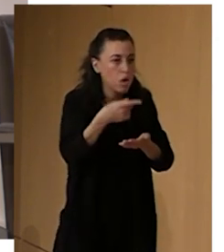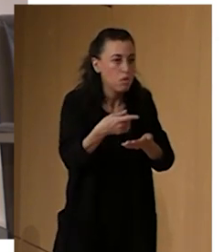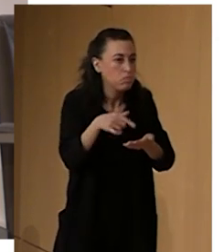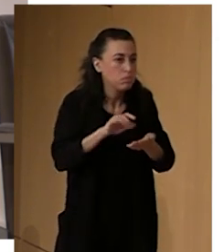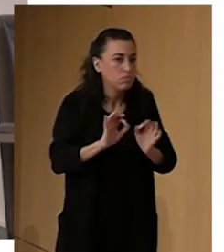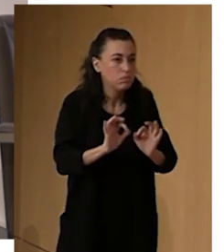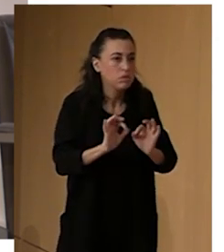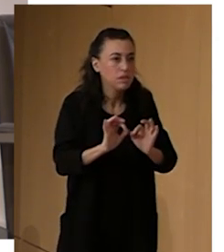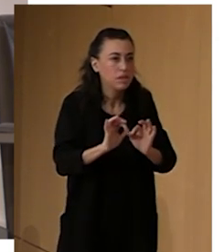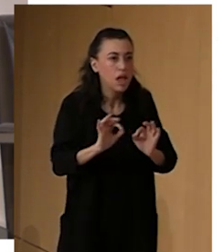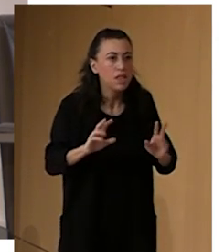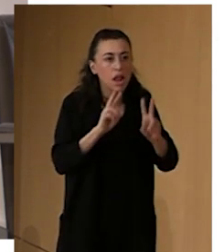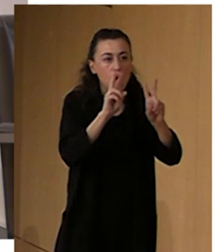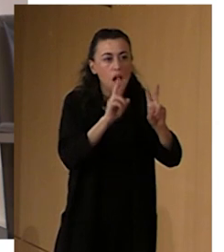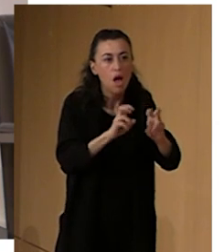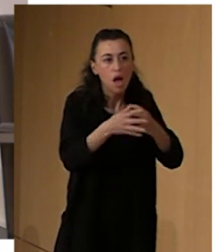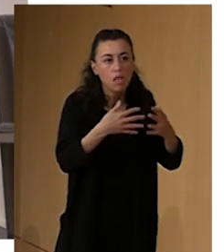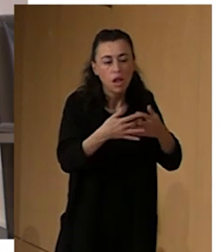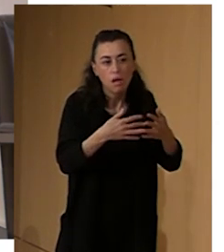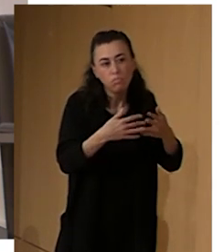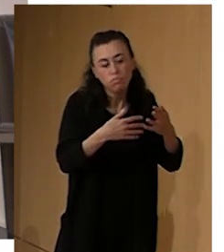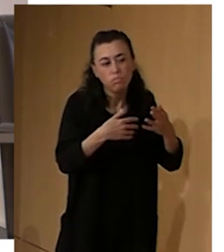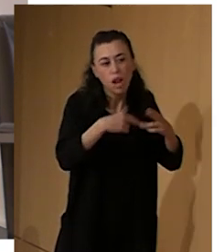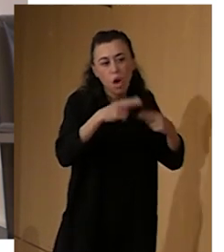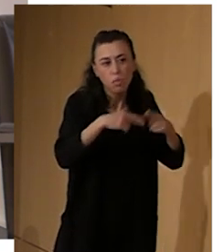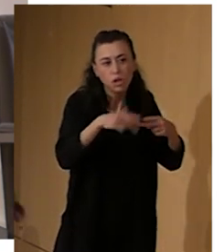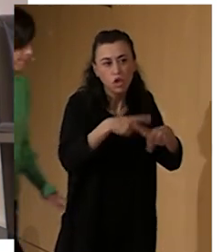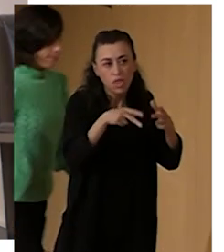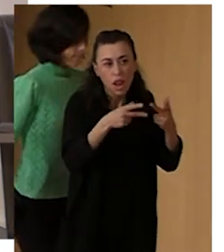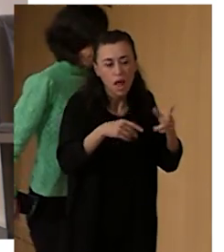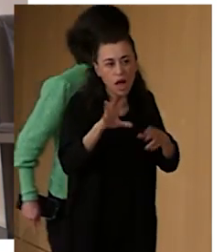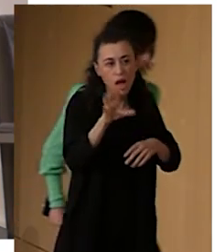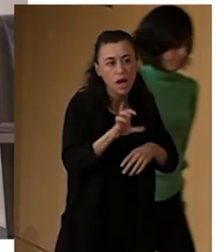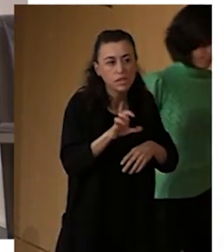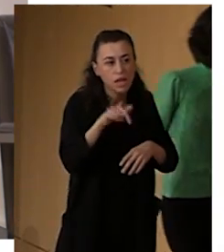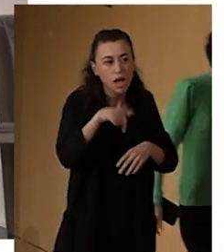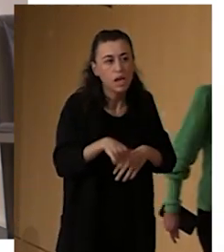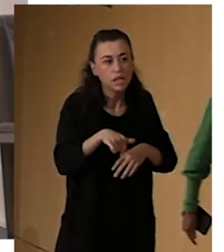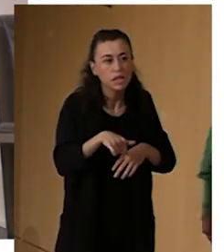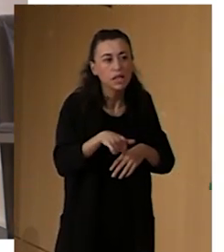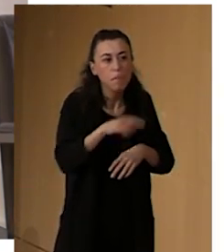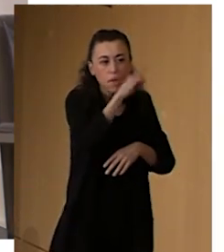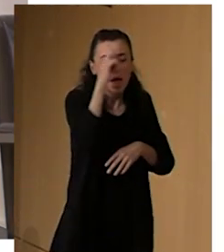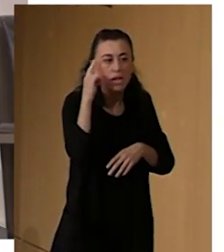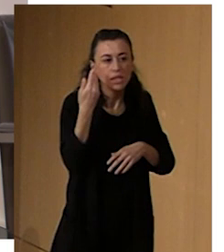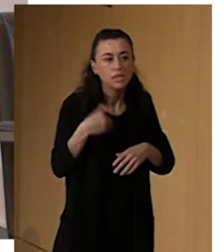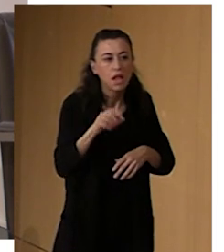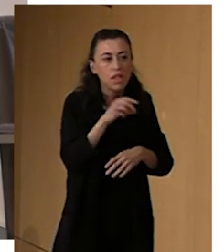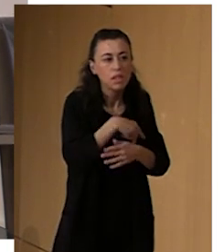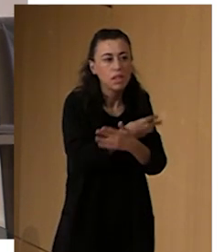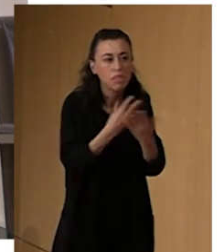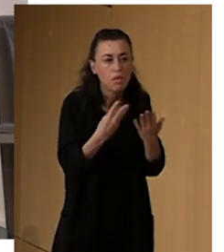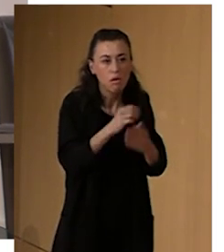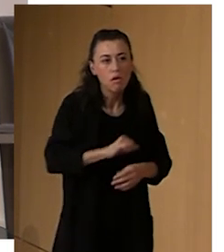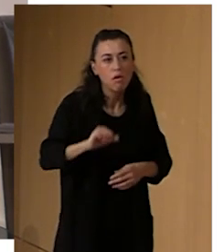que hay distintos en el territorio nacional por lo tanto en concreto en Madrid lleva 18 años y sigue creciendo ahora tendremos